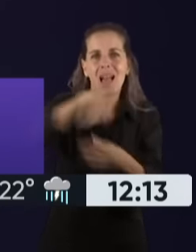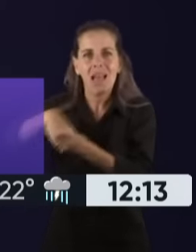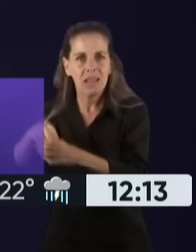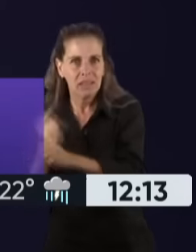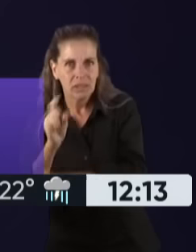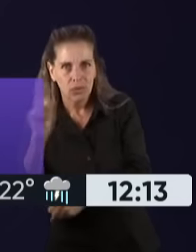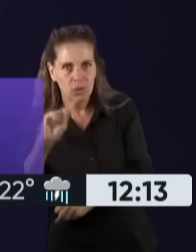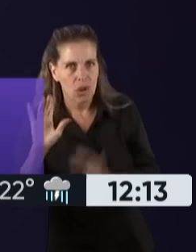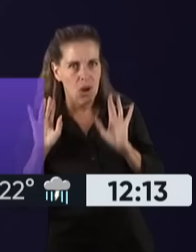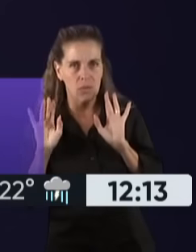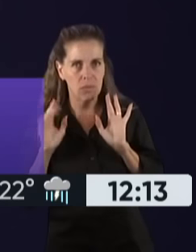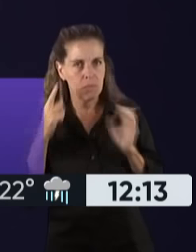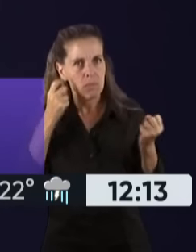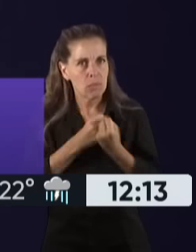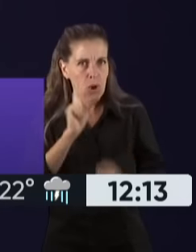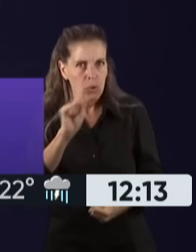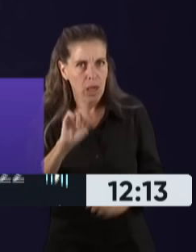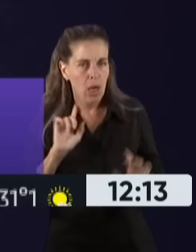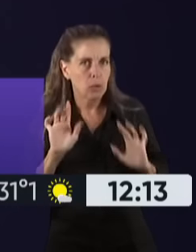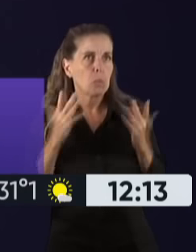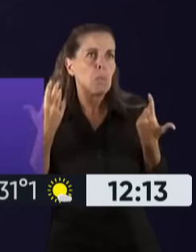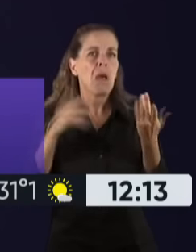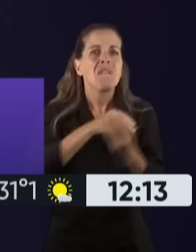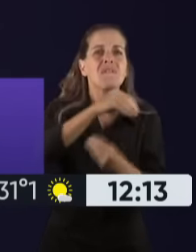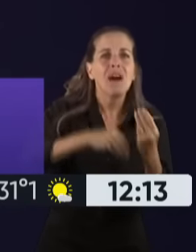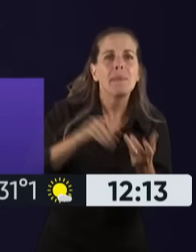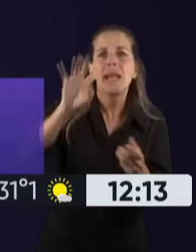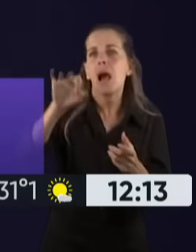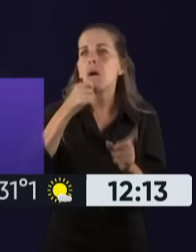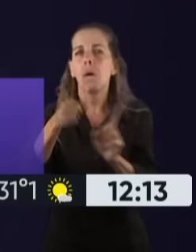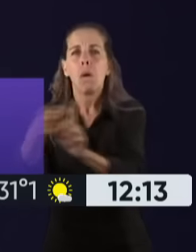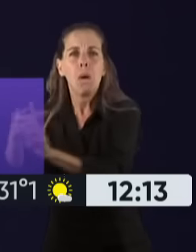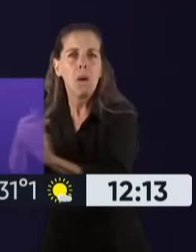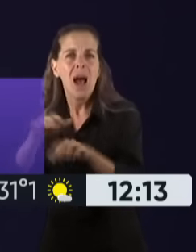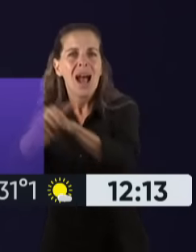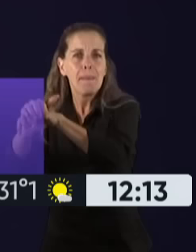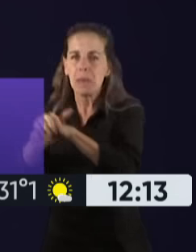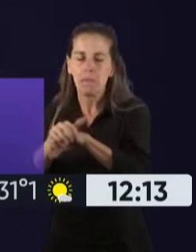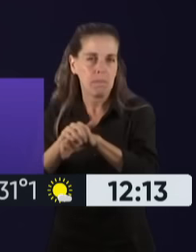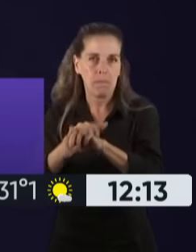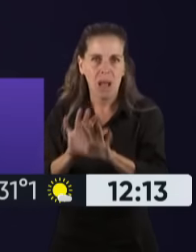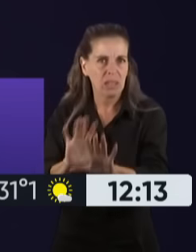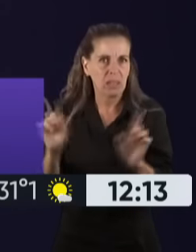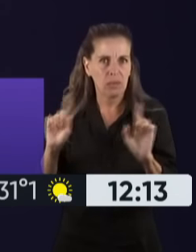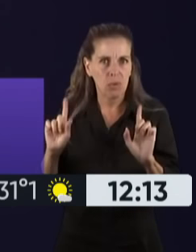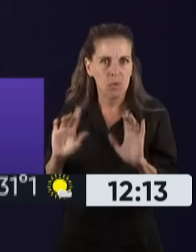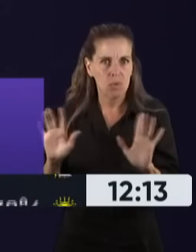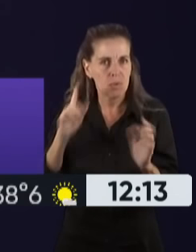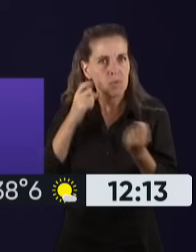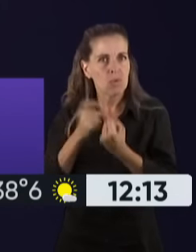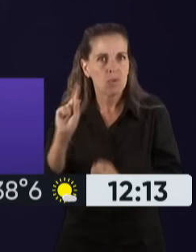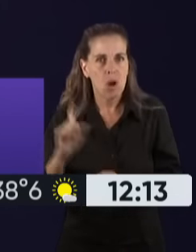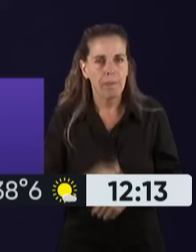personales eh familiares o de cualquiera otra índole que no sea en Pos de